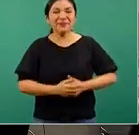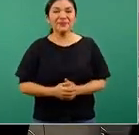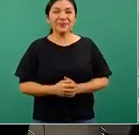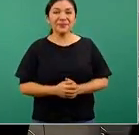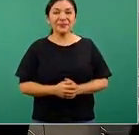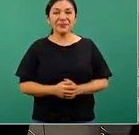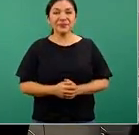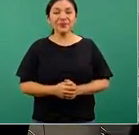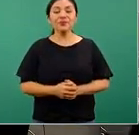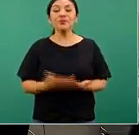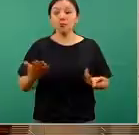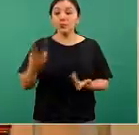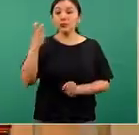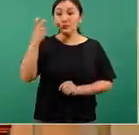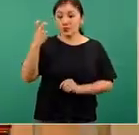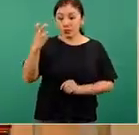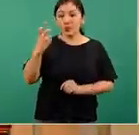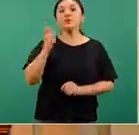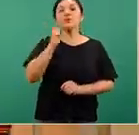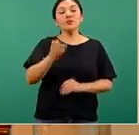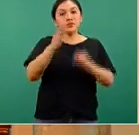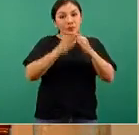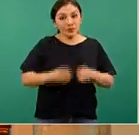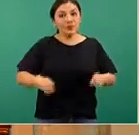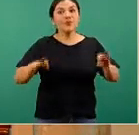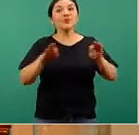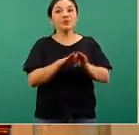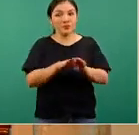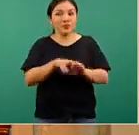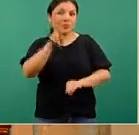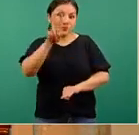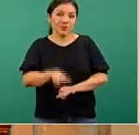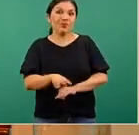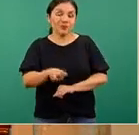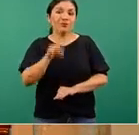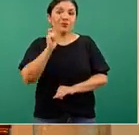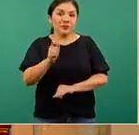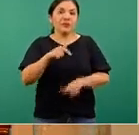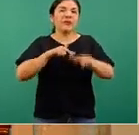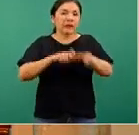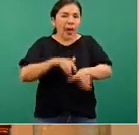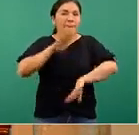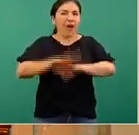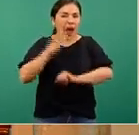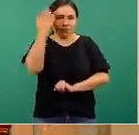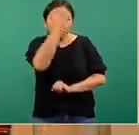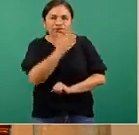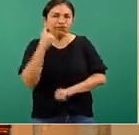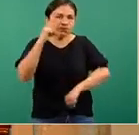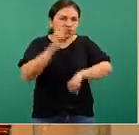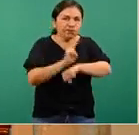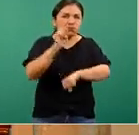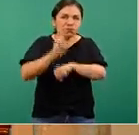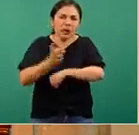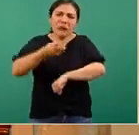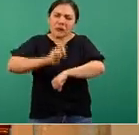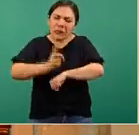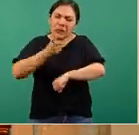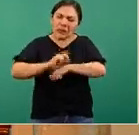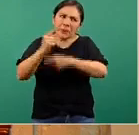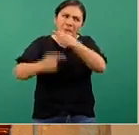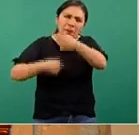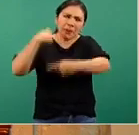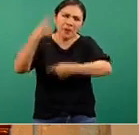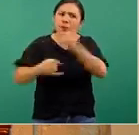Y de esta manera, pues será muy importante, obviamente, dar un seguimiento muy puntual, no solo en siguientes días, sino en siguientes